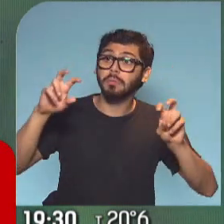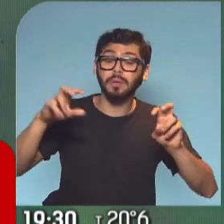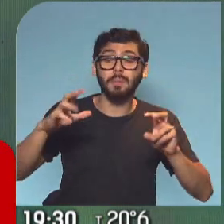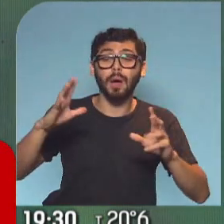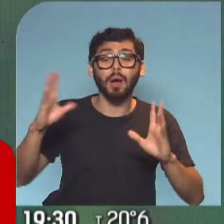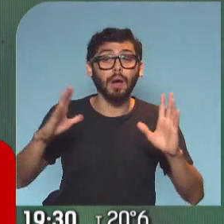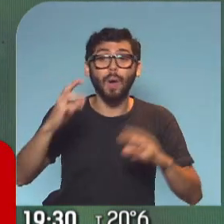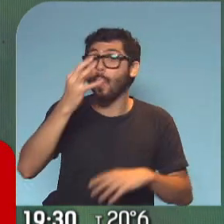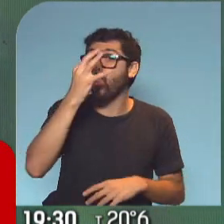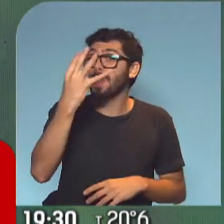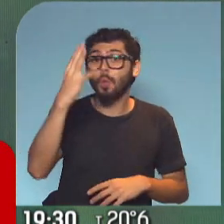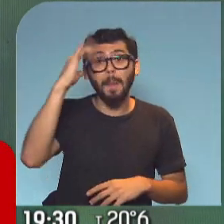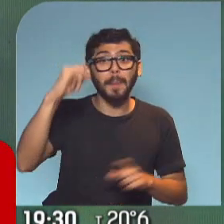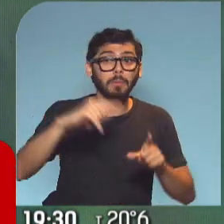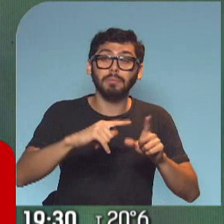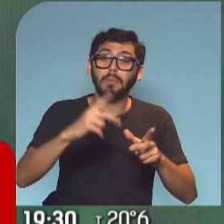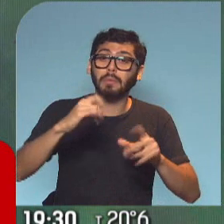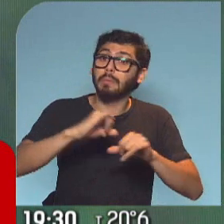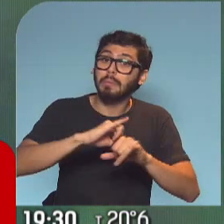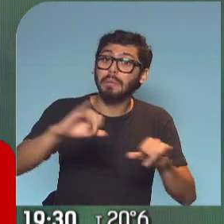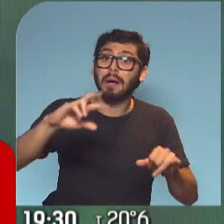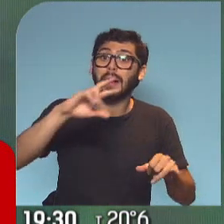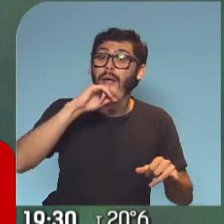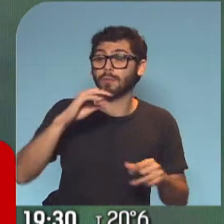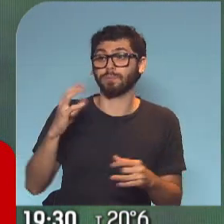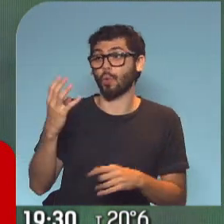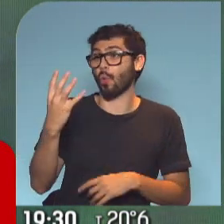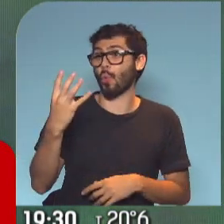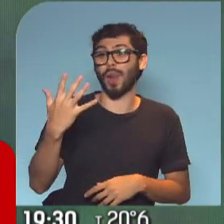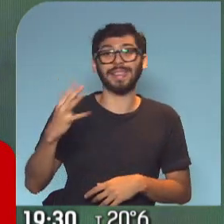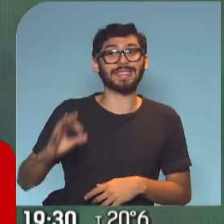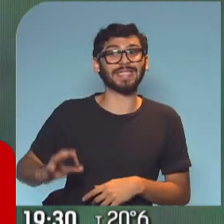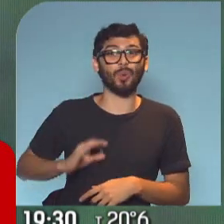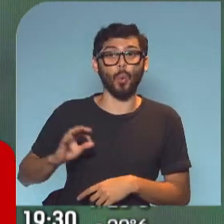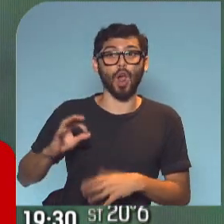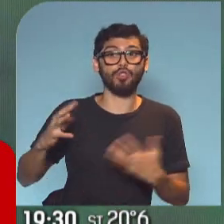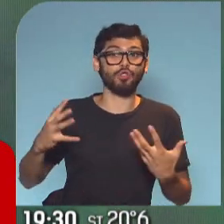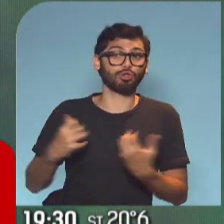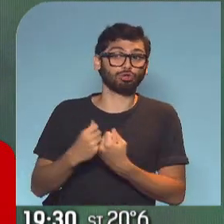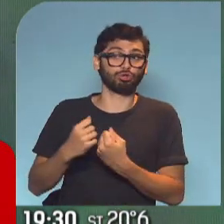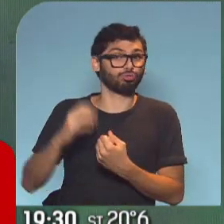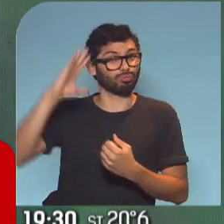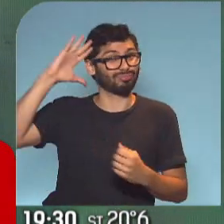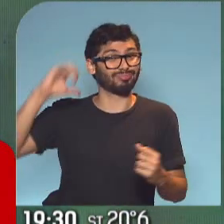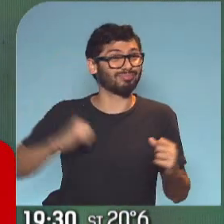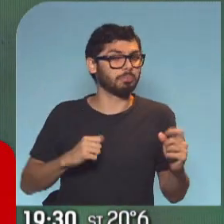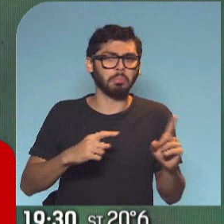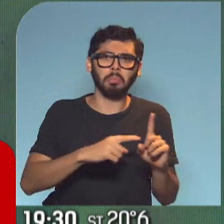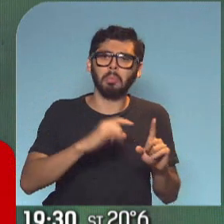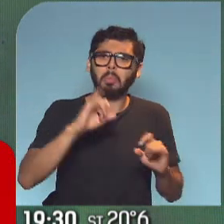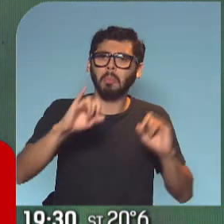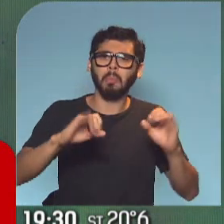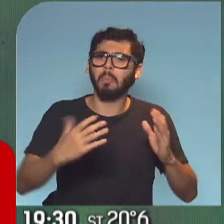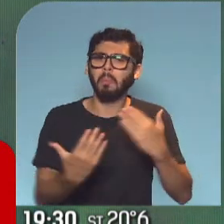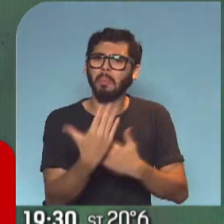respecto al 24 de marzo y al 45 aniversario de lo que fue el último golpe militar que sufrió la Argentina. Pero fíjate, esto otro